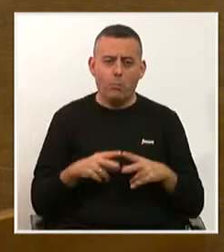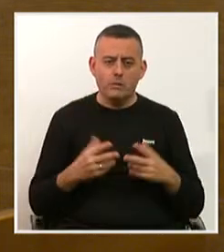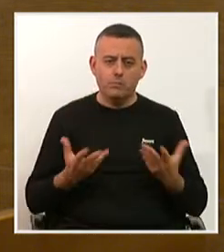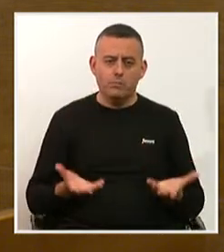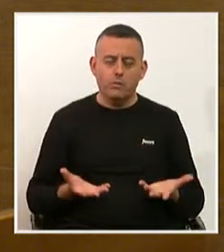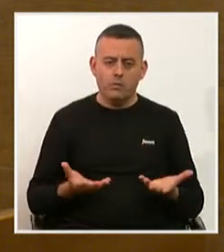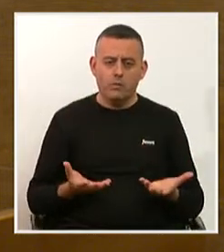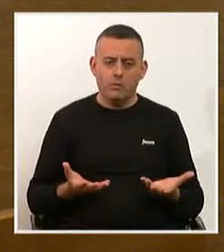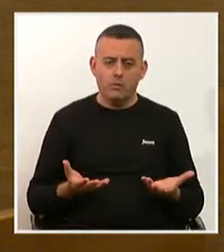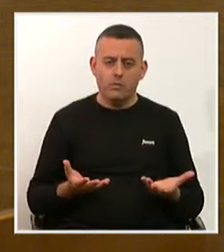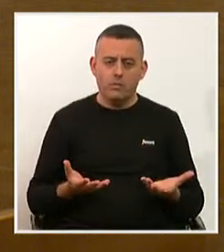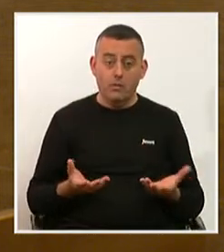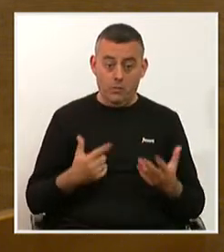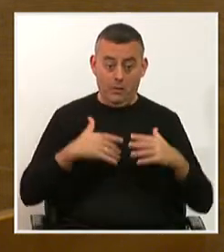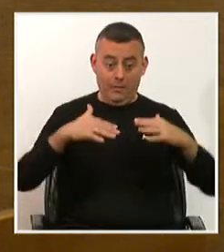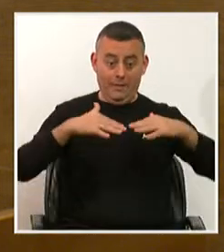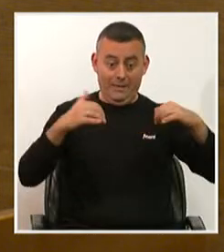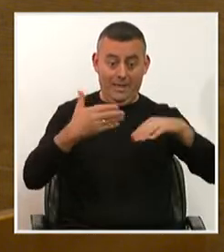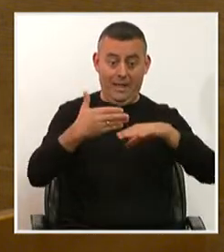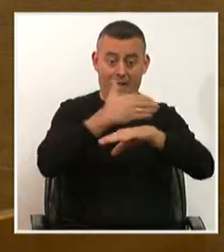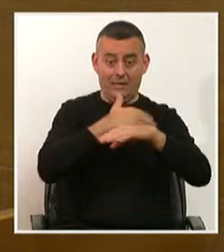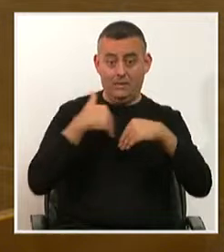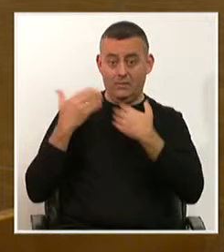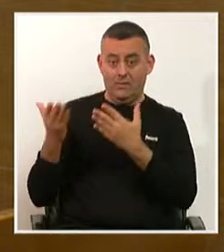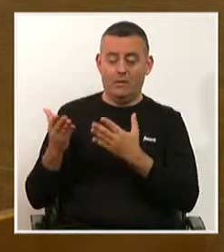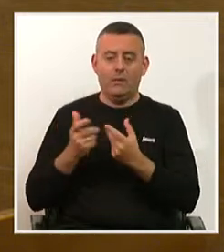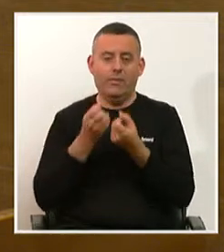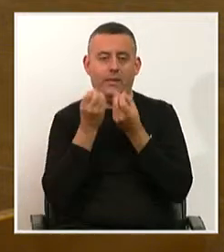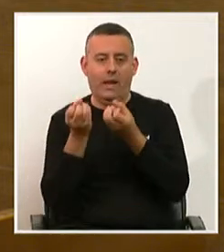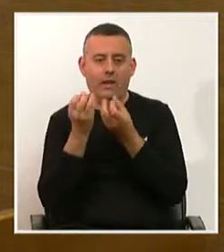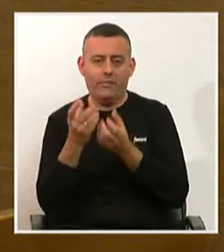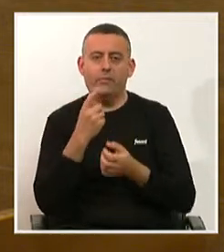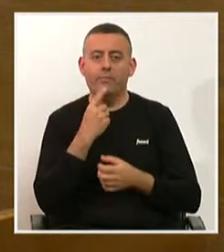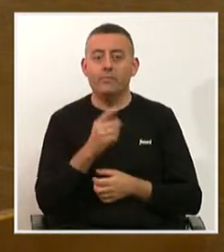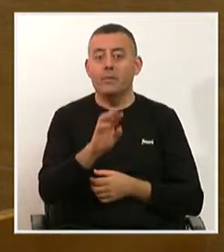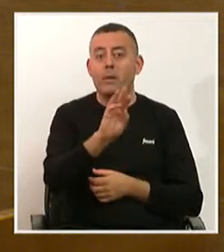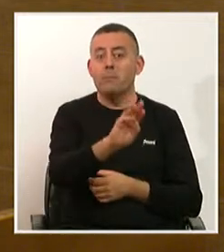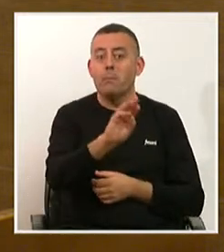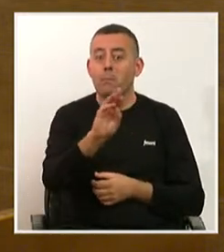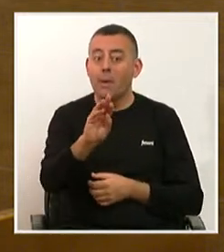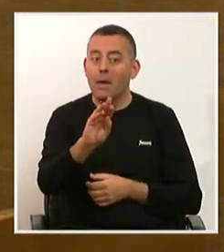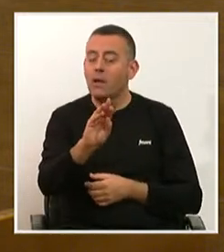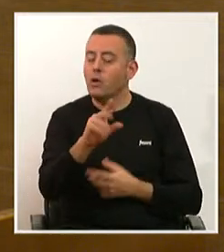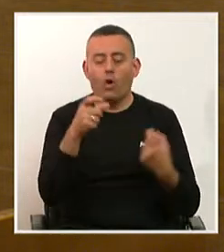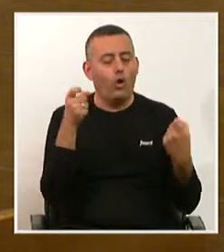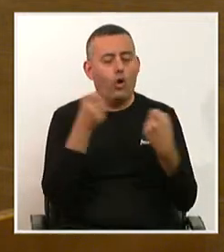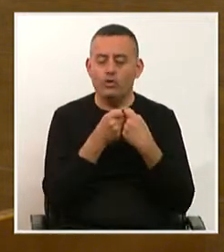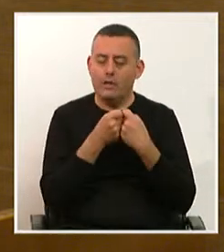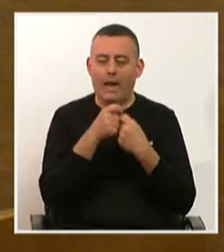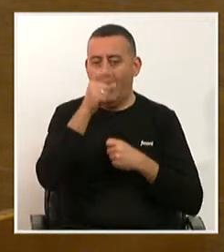este declara el p se op a declarar el